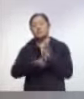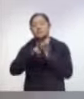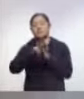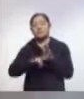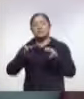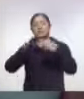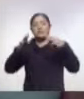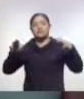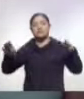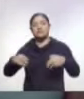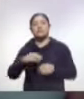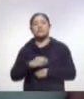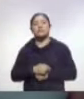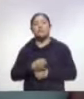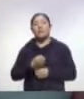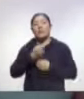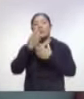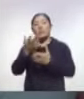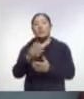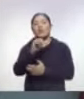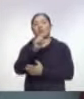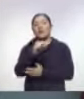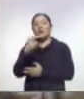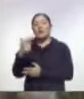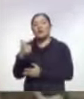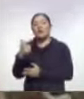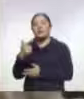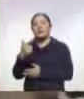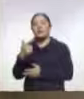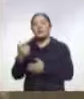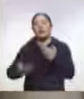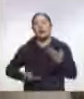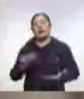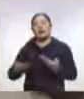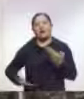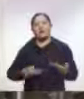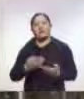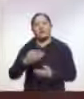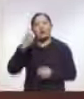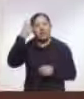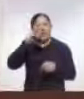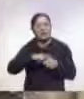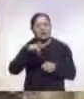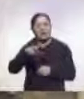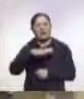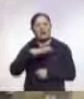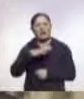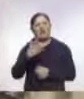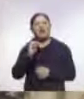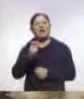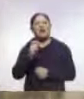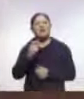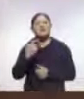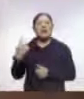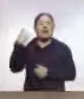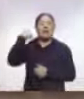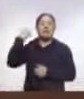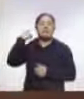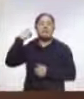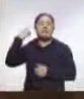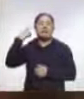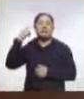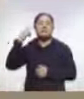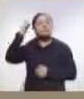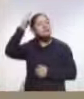Arirang en Cumbia, dirigido por Hugo Arismendi, que contó con locaciones como la fachada del Palacio de Bellas Artes,